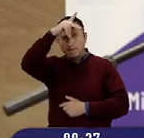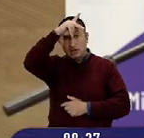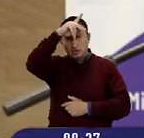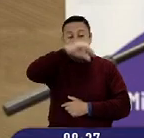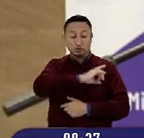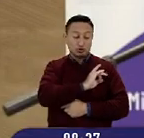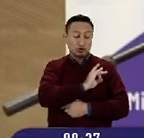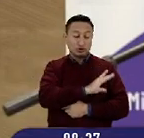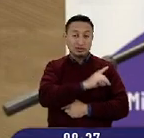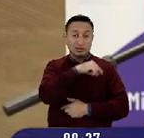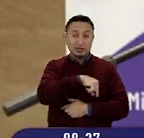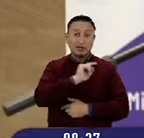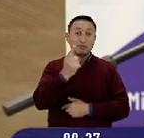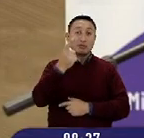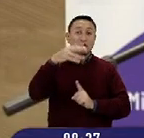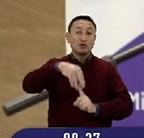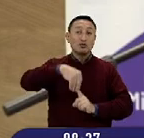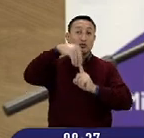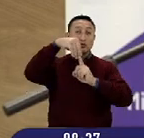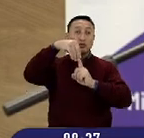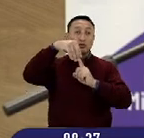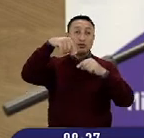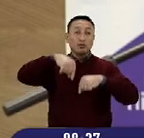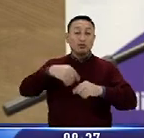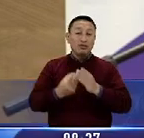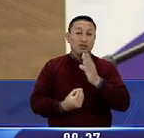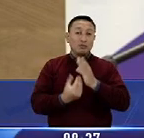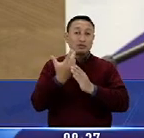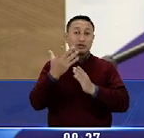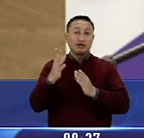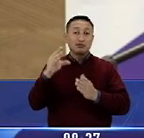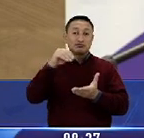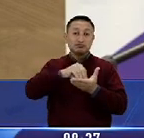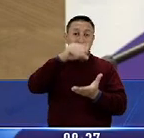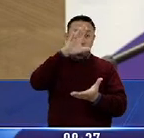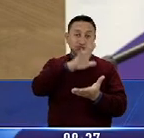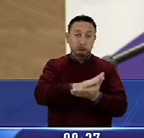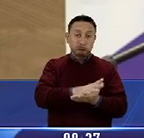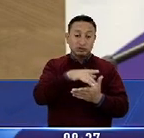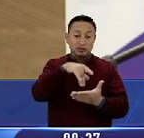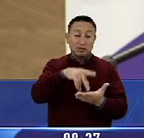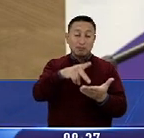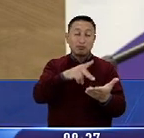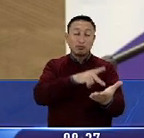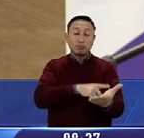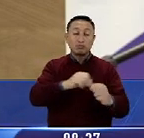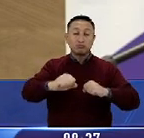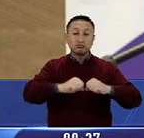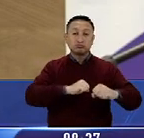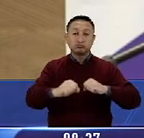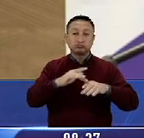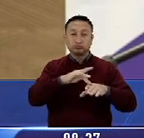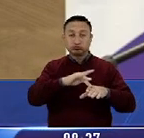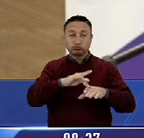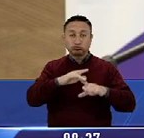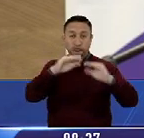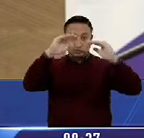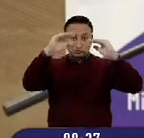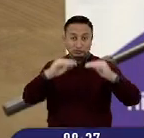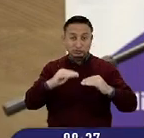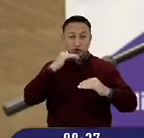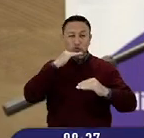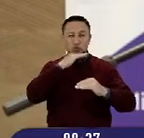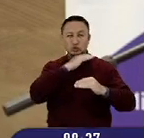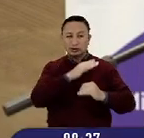Chile, es pionera en la creación e implementación de programas de gestión de huella de carbono, donde